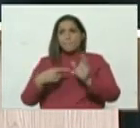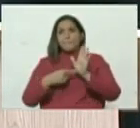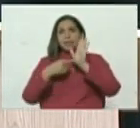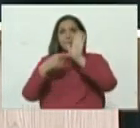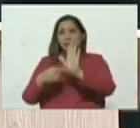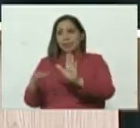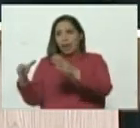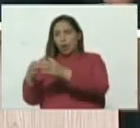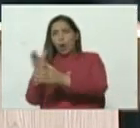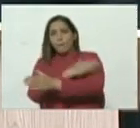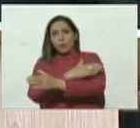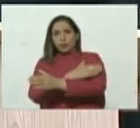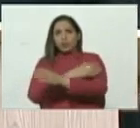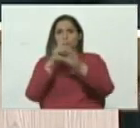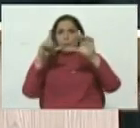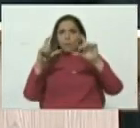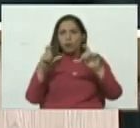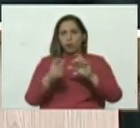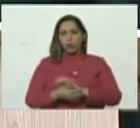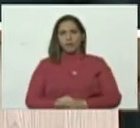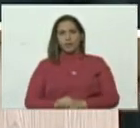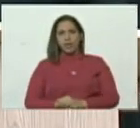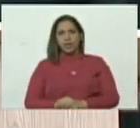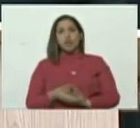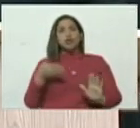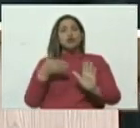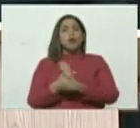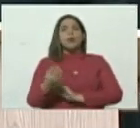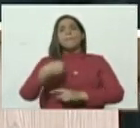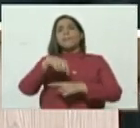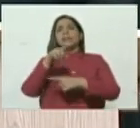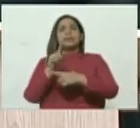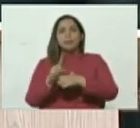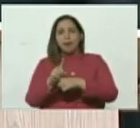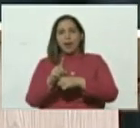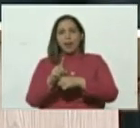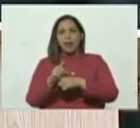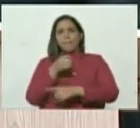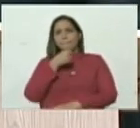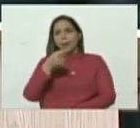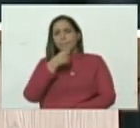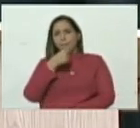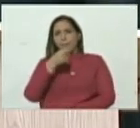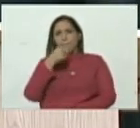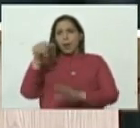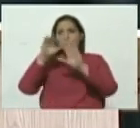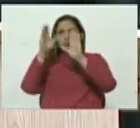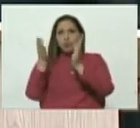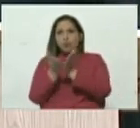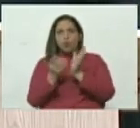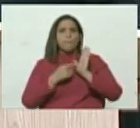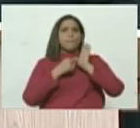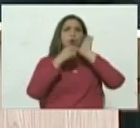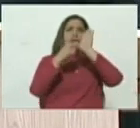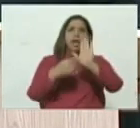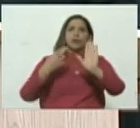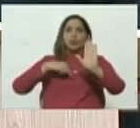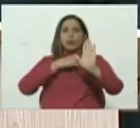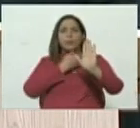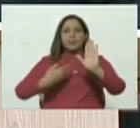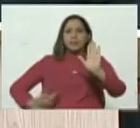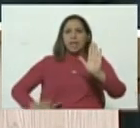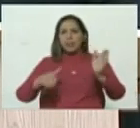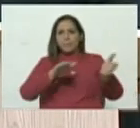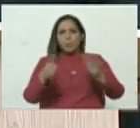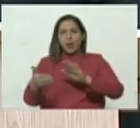La fotografía en primera plana de los principales medios de comunicación del mundo entero mostrando a nuestro presidente asesinado, o